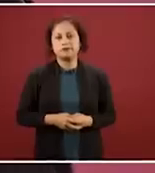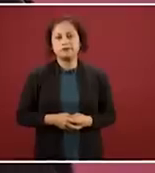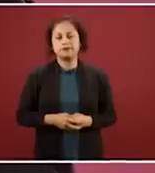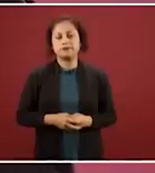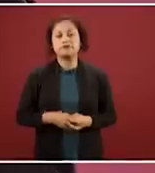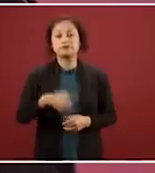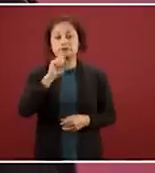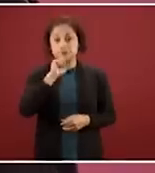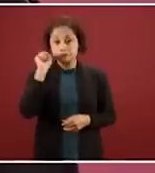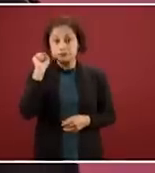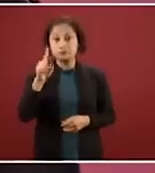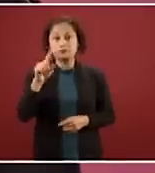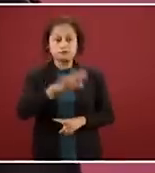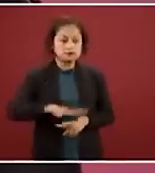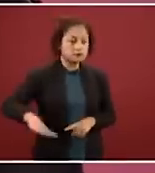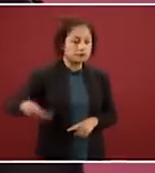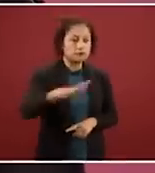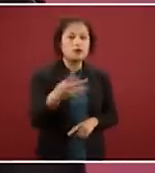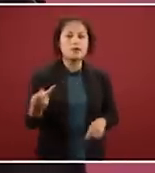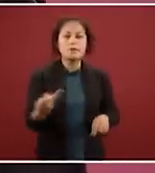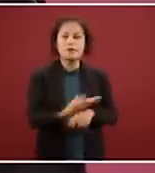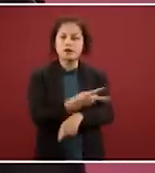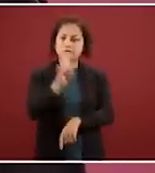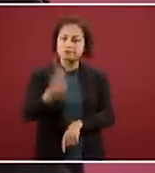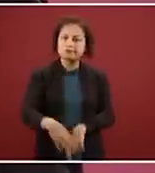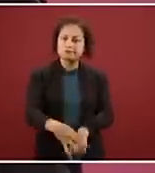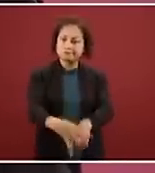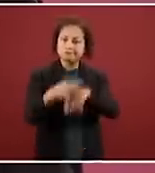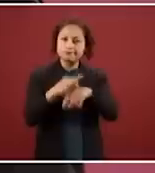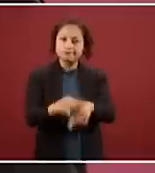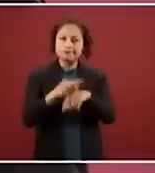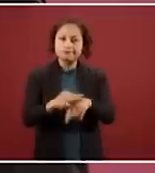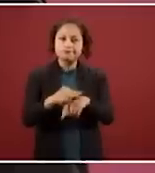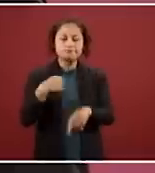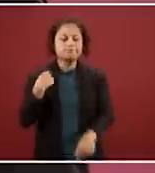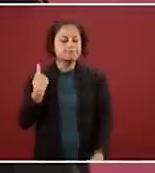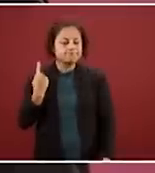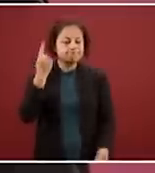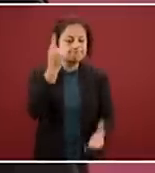conocer la realidad para transformarla, no estar nada más